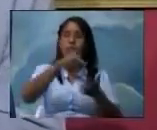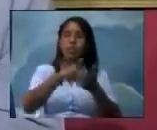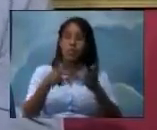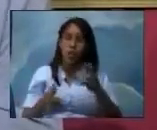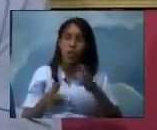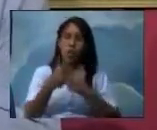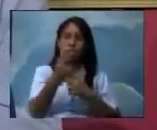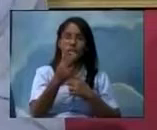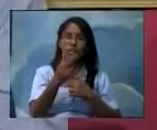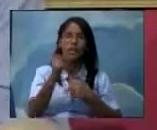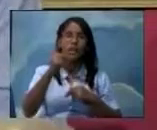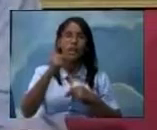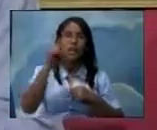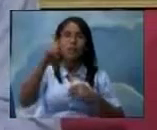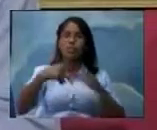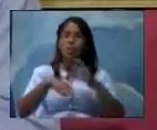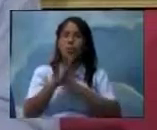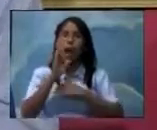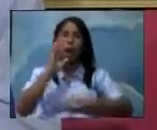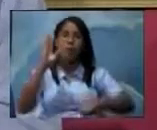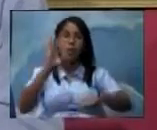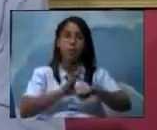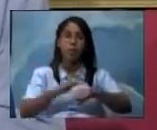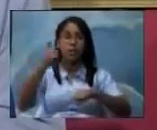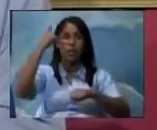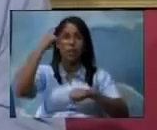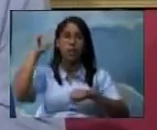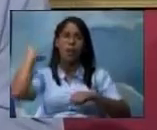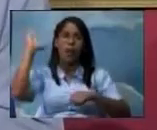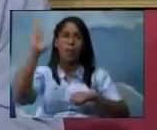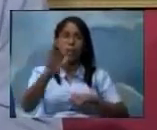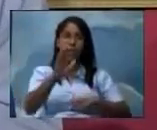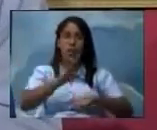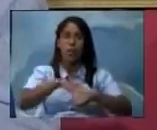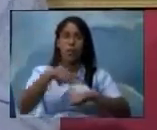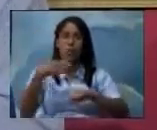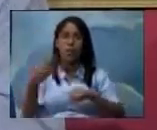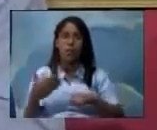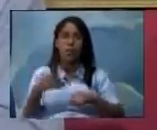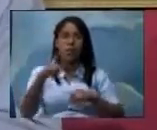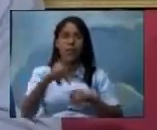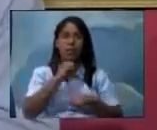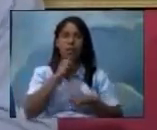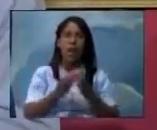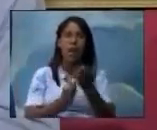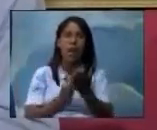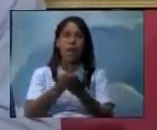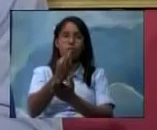cortada, eso se va a cumplir en los días venideros. ¿Por qué? Porque